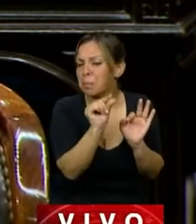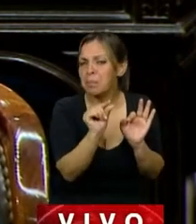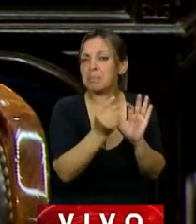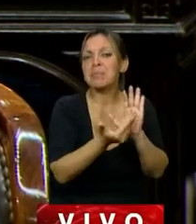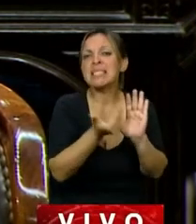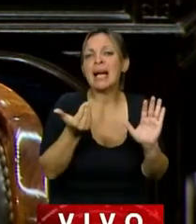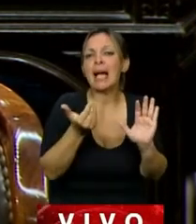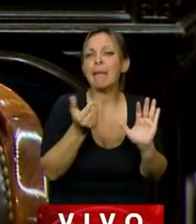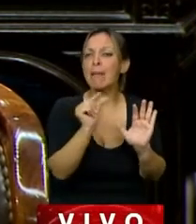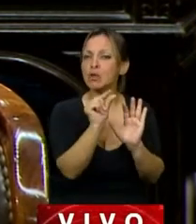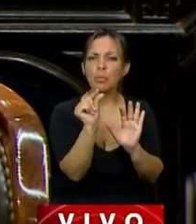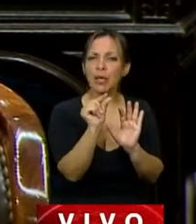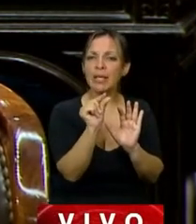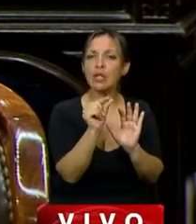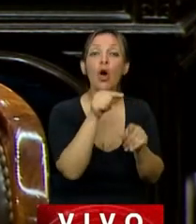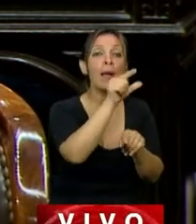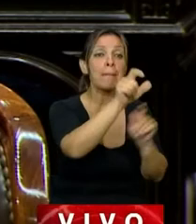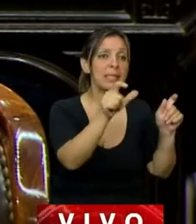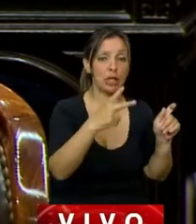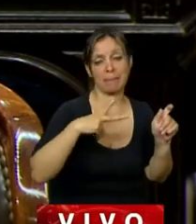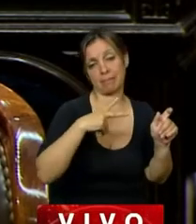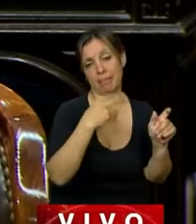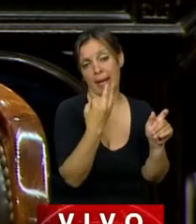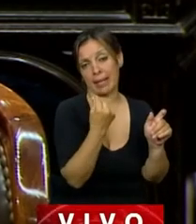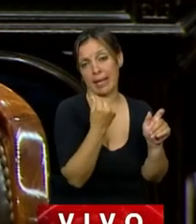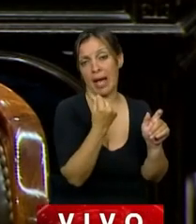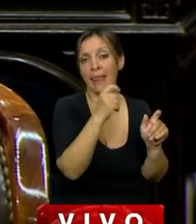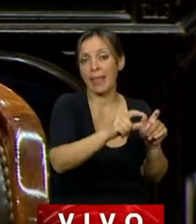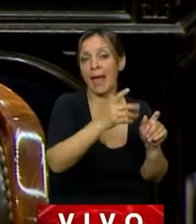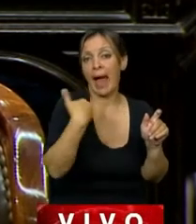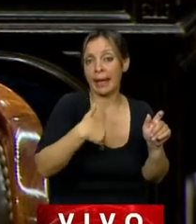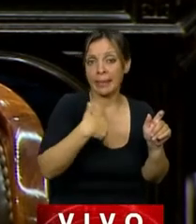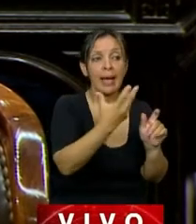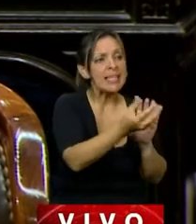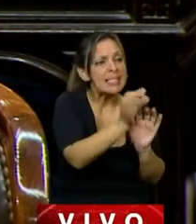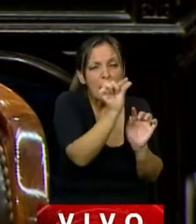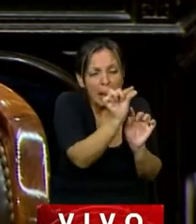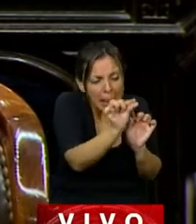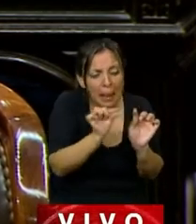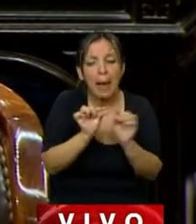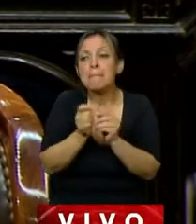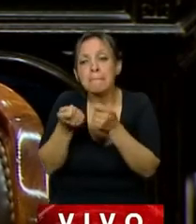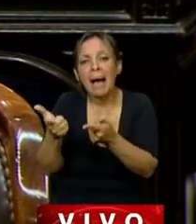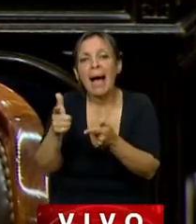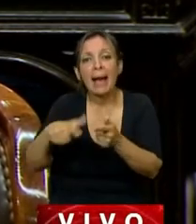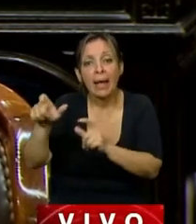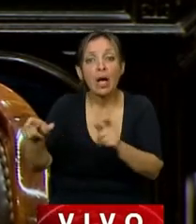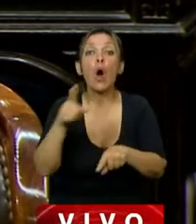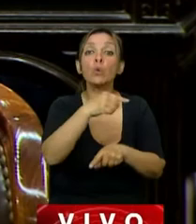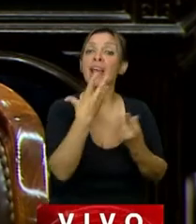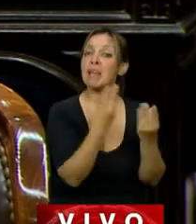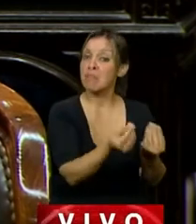pequeño porcentaje, a los más ricos de la Argentina para los más pobres de la Argentina. Eso no